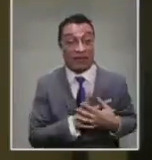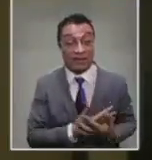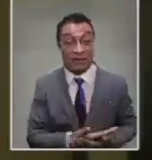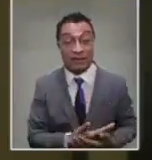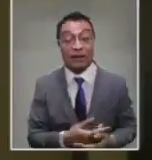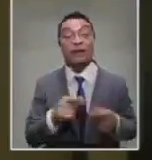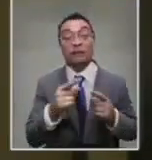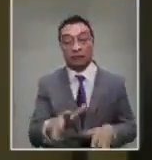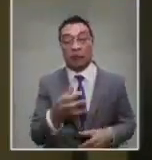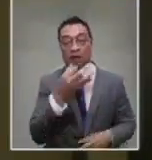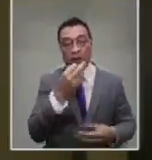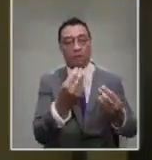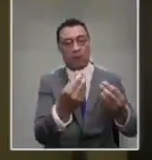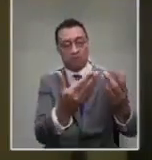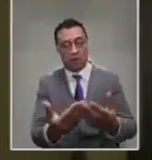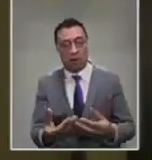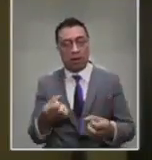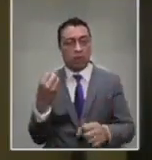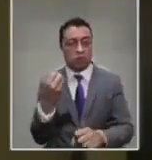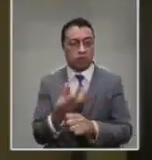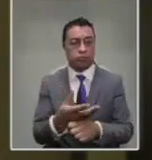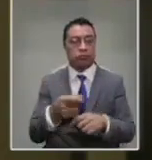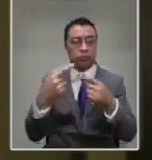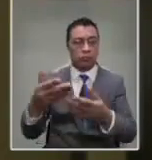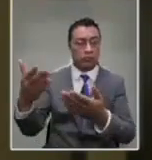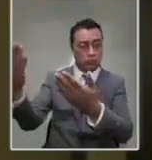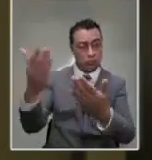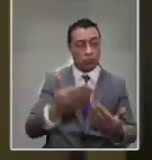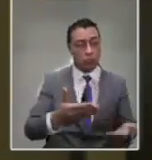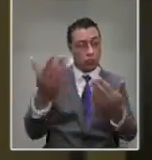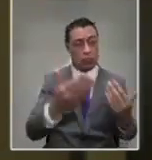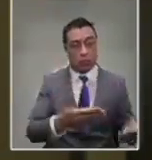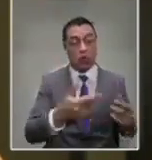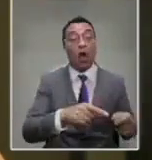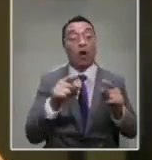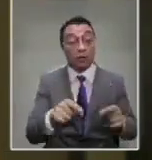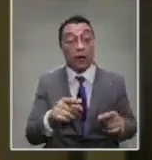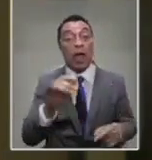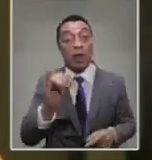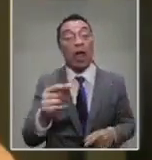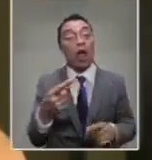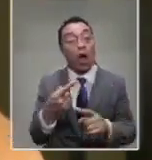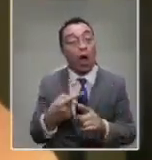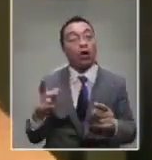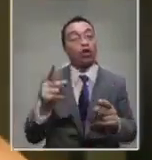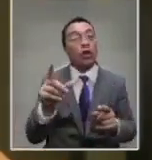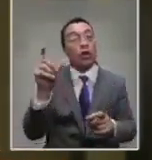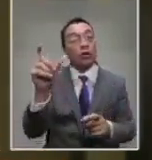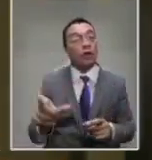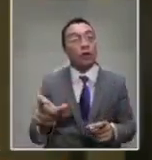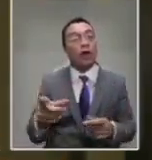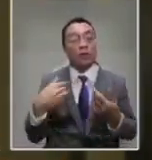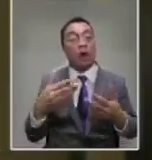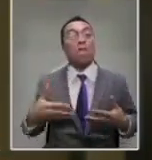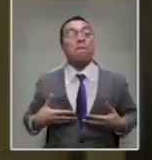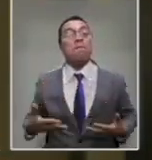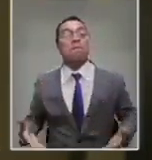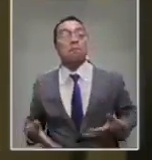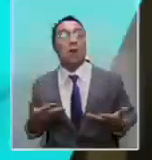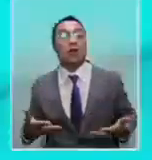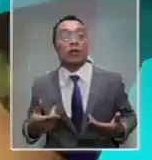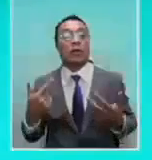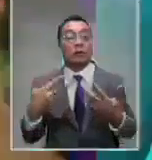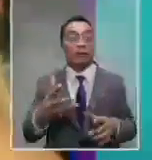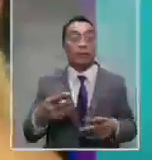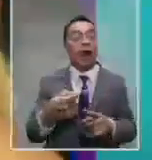Bachelet dio la bienvenida a varios inmigrantes de Siria, que es una realidad muy distinta, y otro tipo de inmigrantes que probablemente están